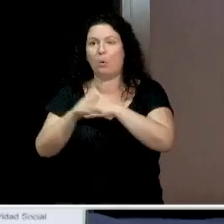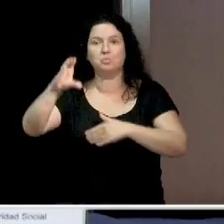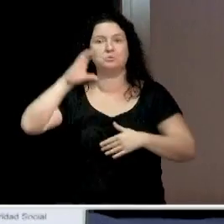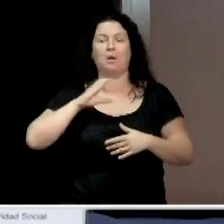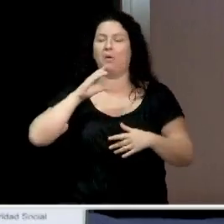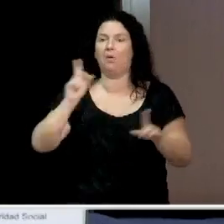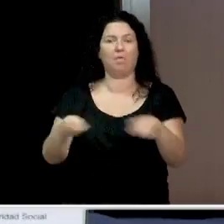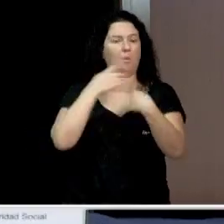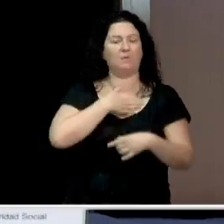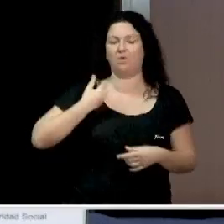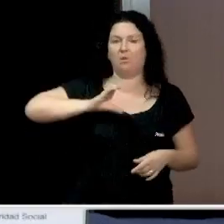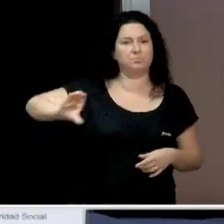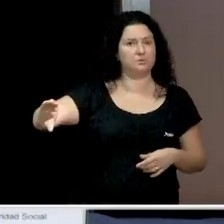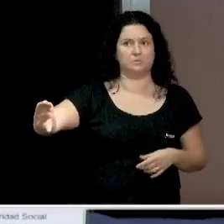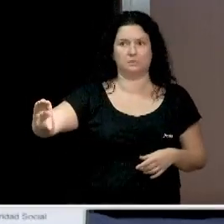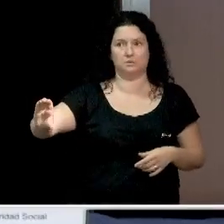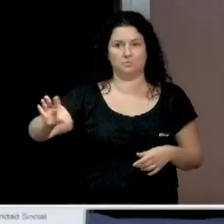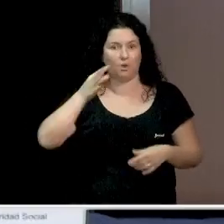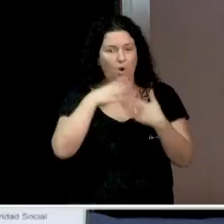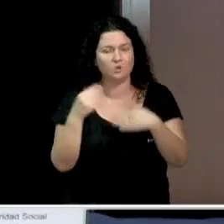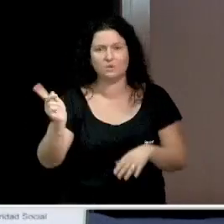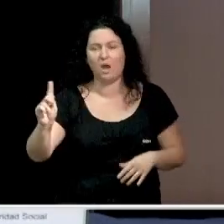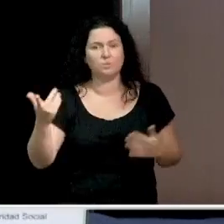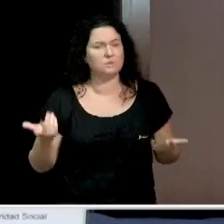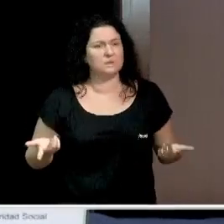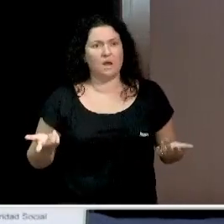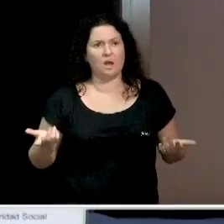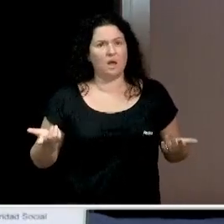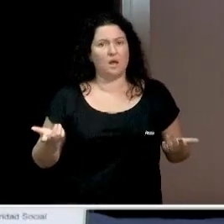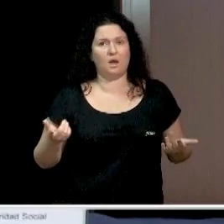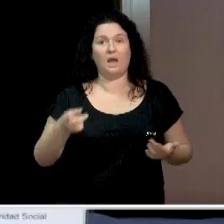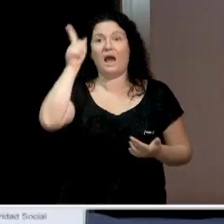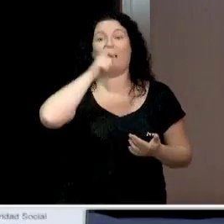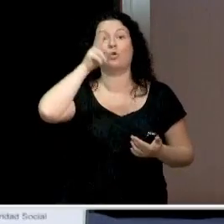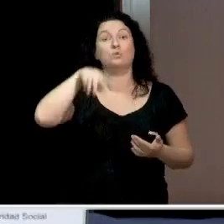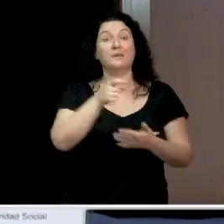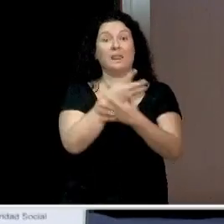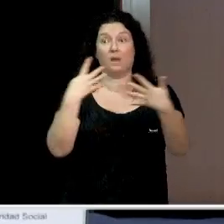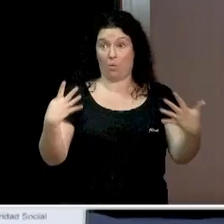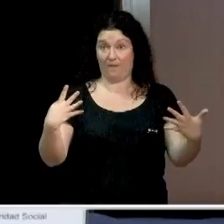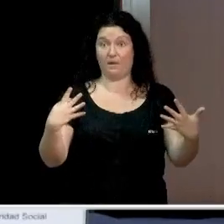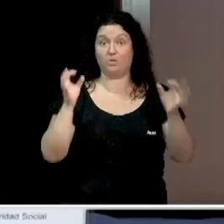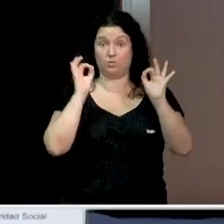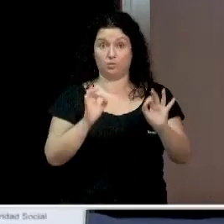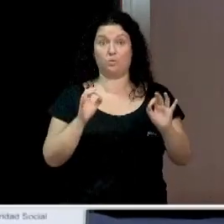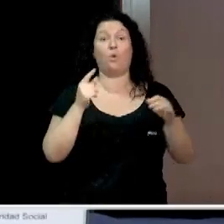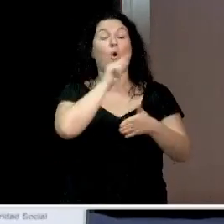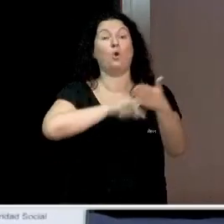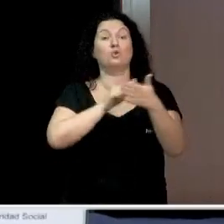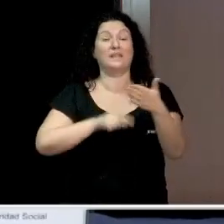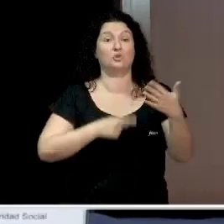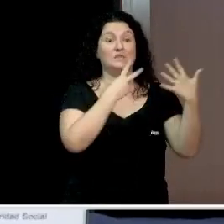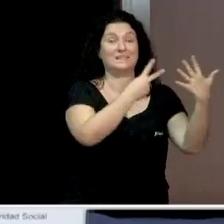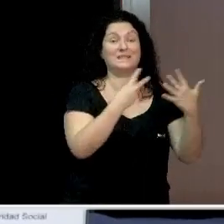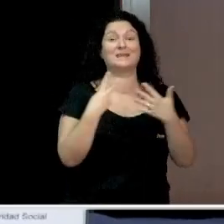utilicen. Bueno, pues fíjense, no se utilizan. Aunque en el año 2019 el 76% de los contratos de